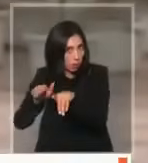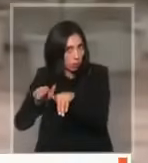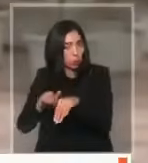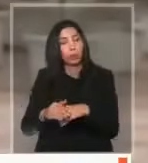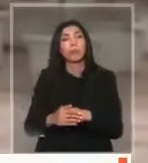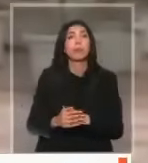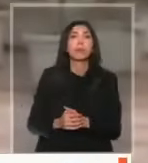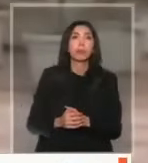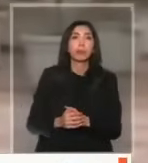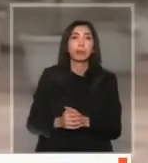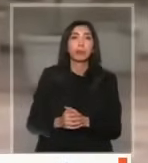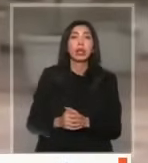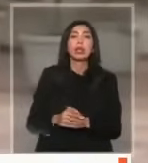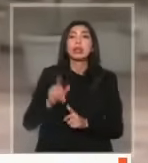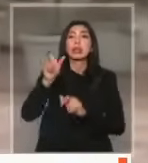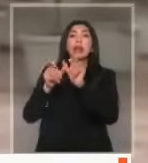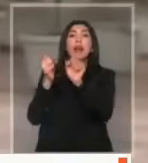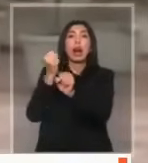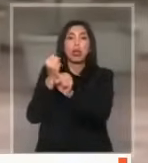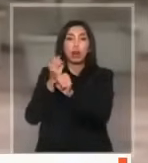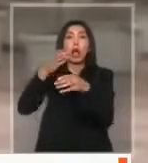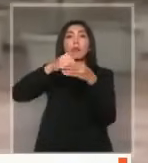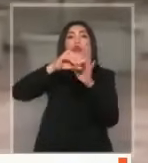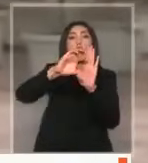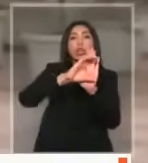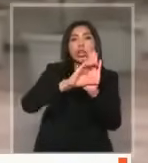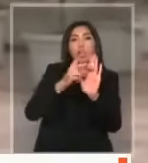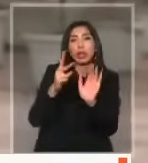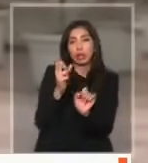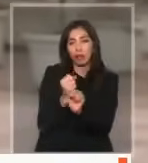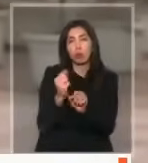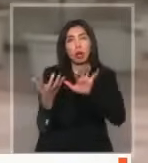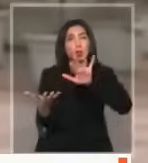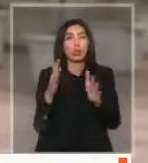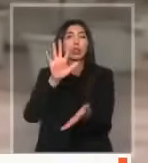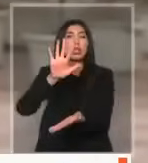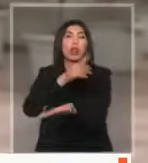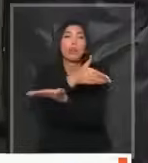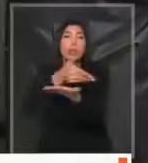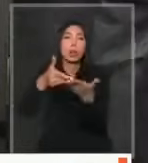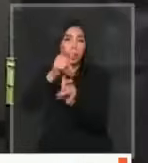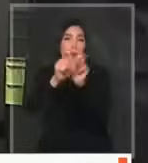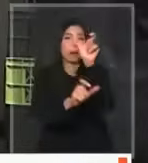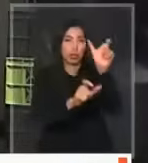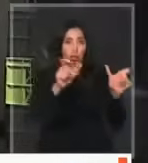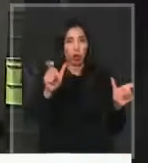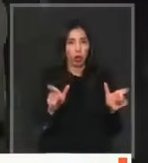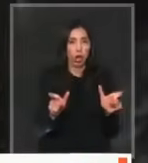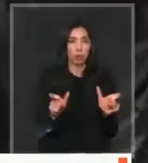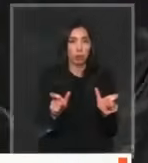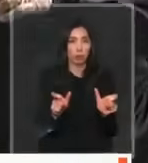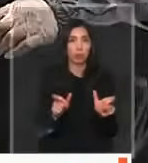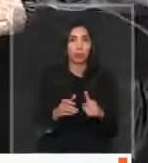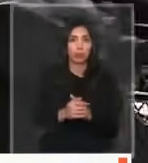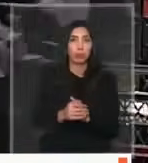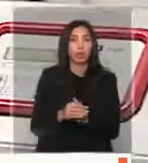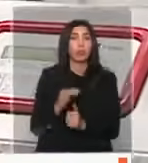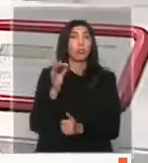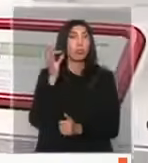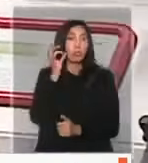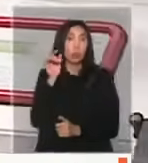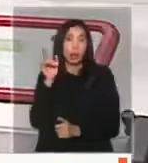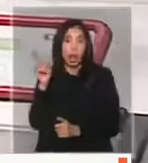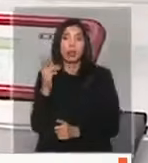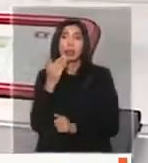los trabajadores del Código del Trabajo, que son alrededor de cerca de 5 millones de trabajadores y trabajadoras. Ese es el caso de Urimari y también